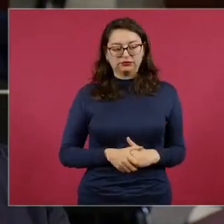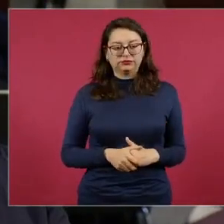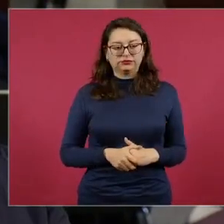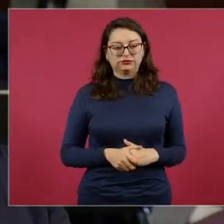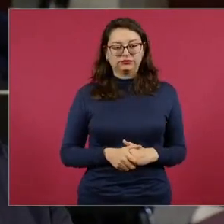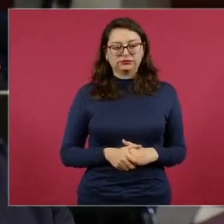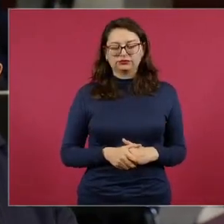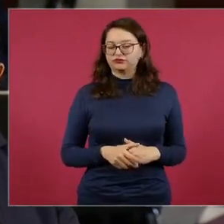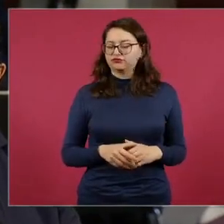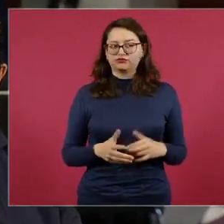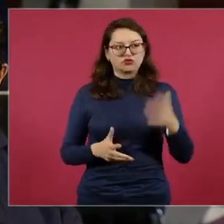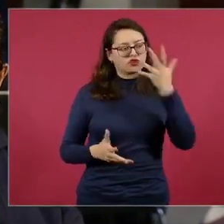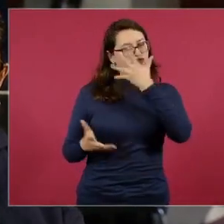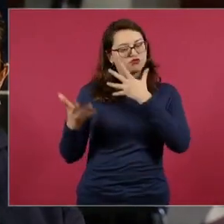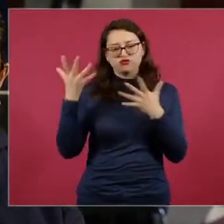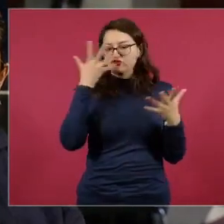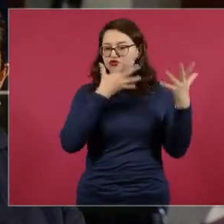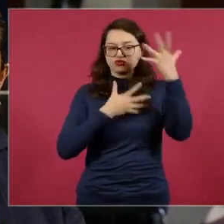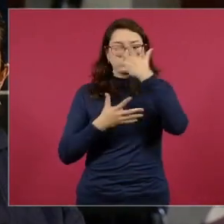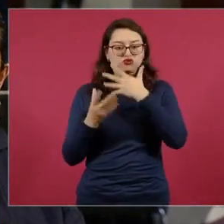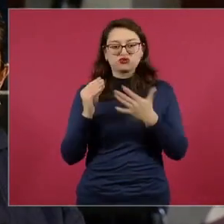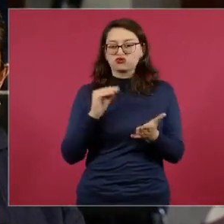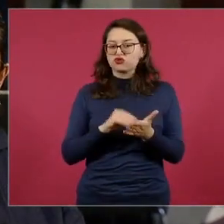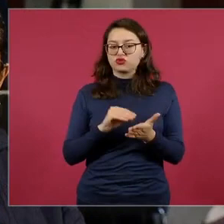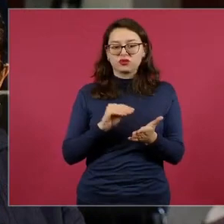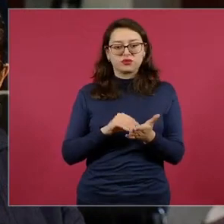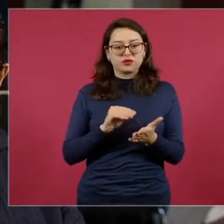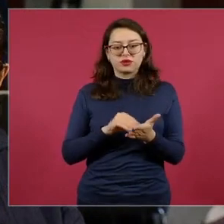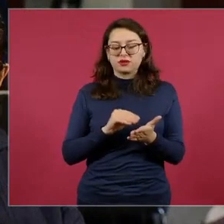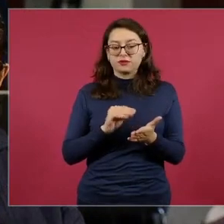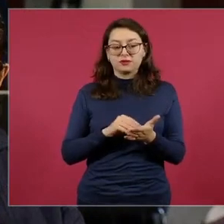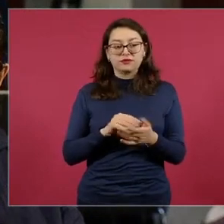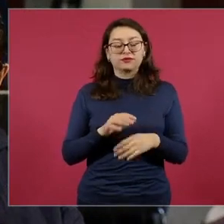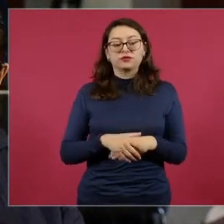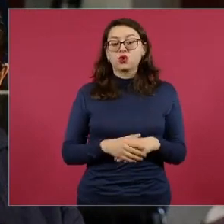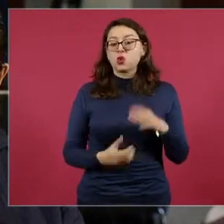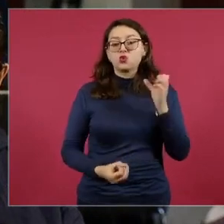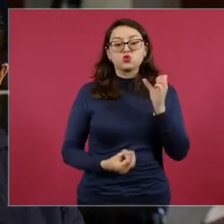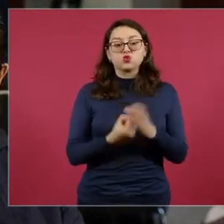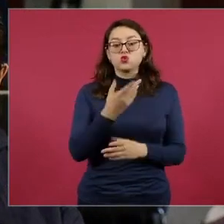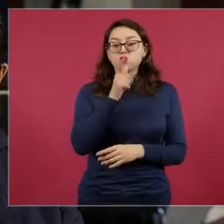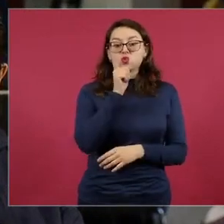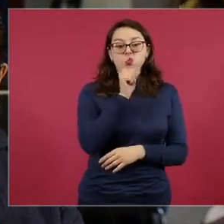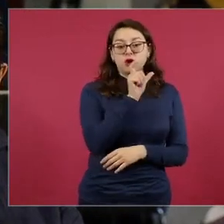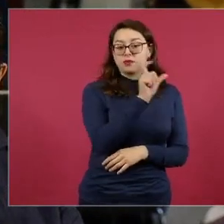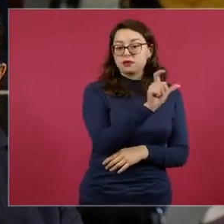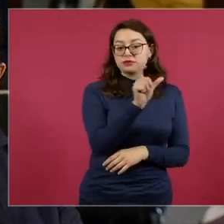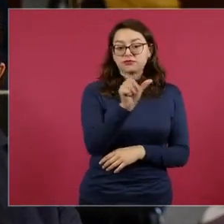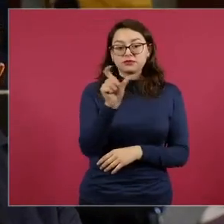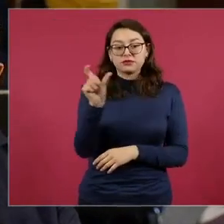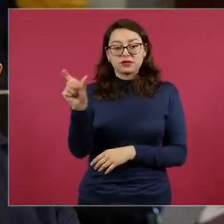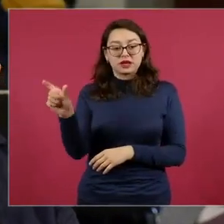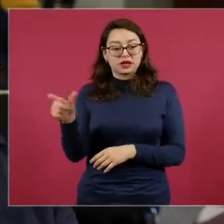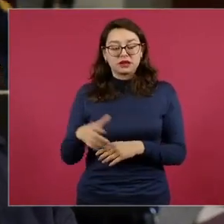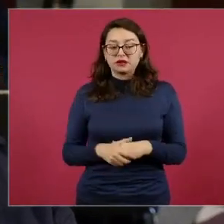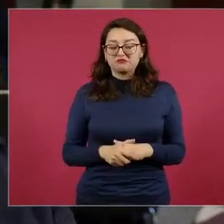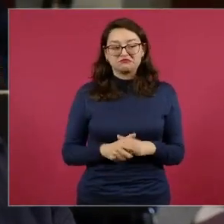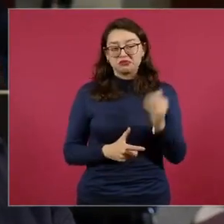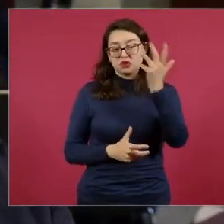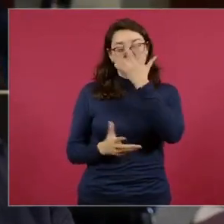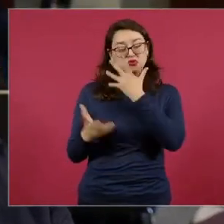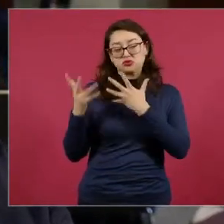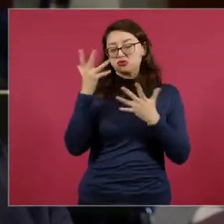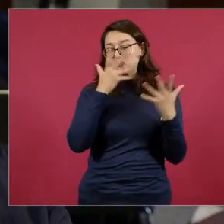habiendo mucha confusión, incluso en los términos, en las nuevas definiciones que ustedes están dando, hay mucha